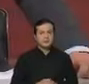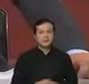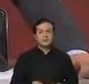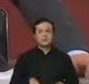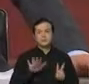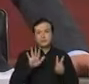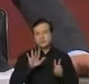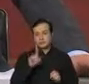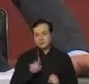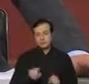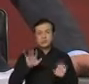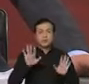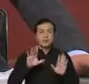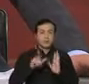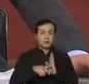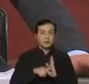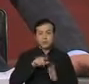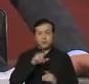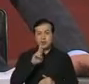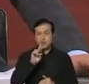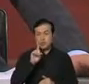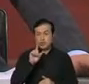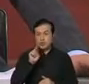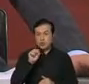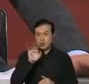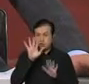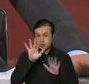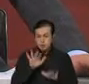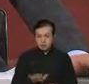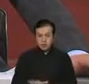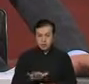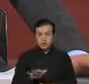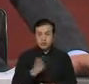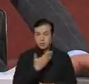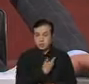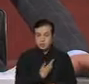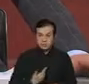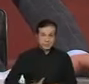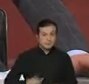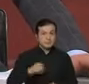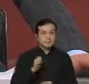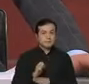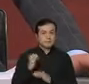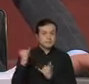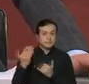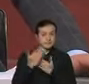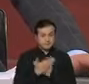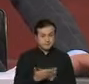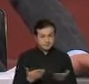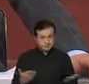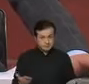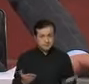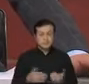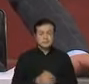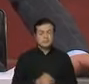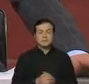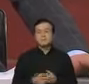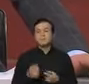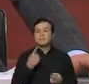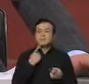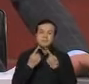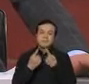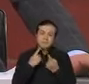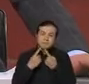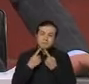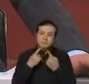7 de la mañana con 10 minutos, Juan Sebastián Roldán, secretario general del Gabinete de la Presidencia de la República, se encuentra con nosotros para dialogar